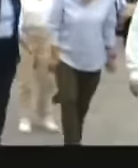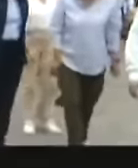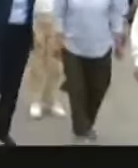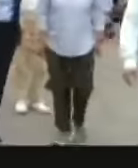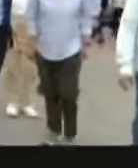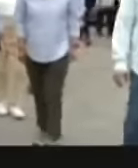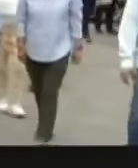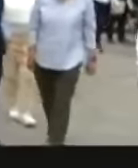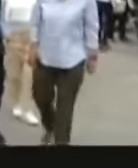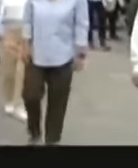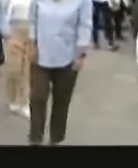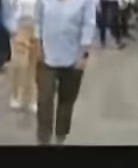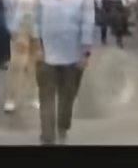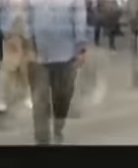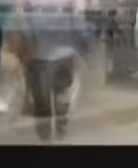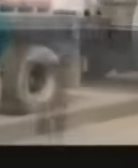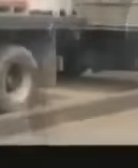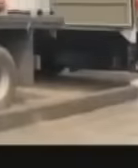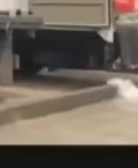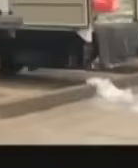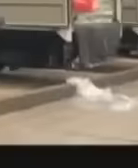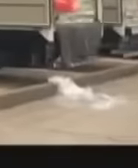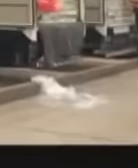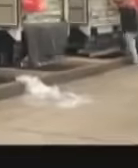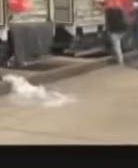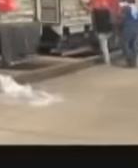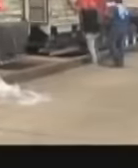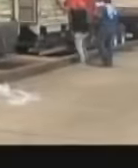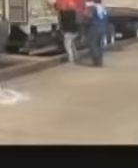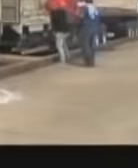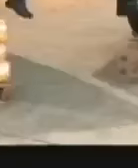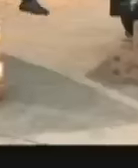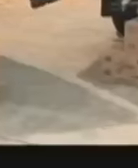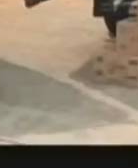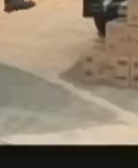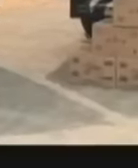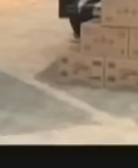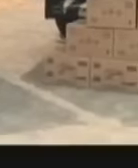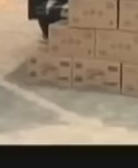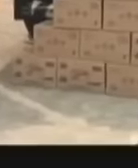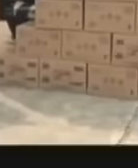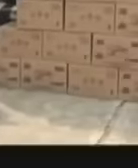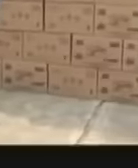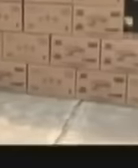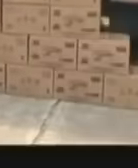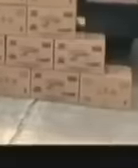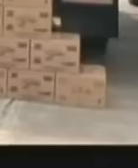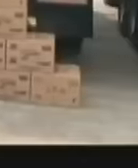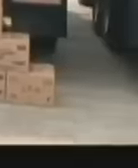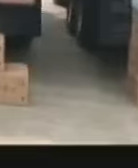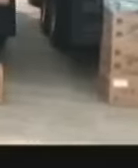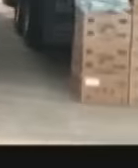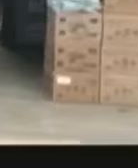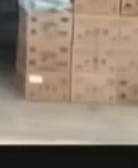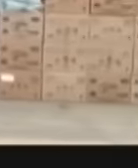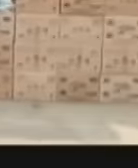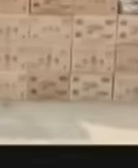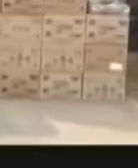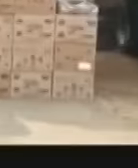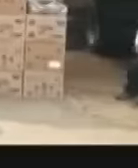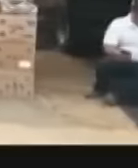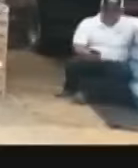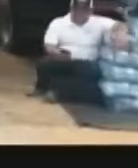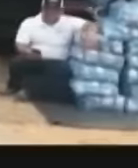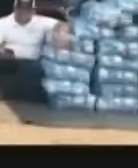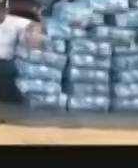entonces compartirá además con estos productores que siguen apostando al desarrollo sostenible, el desarrollo económico de